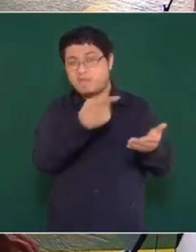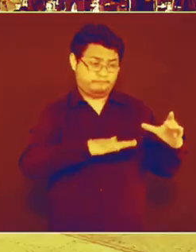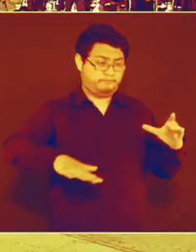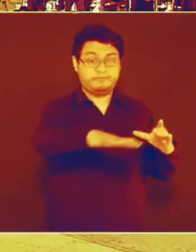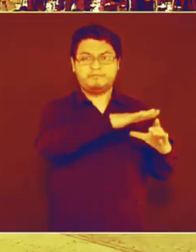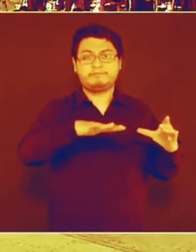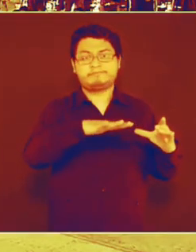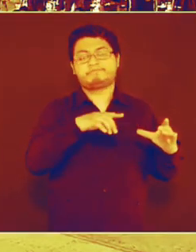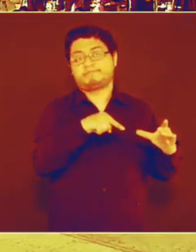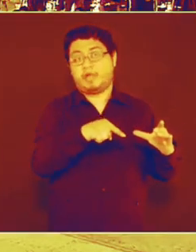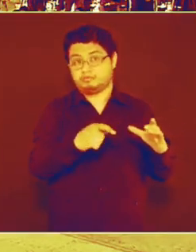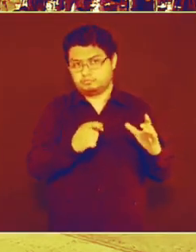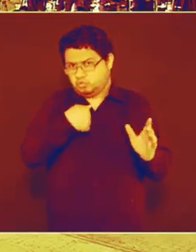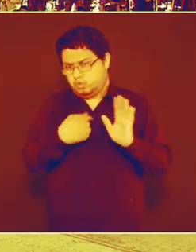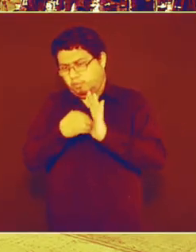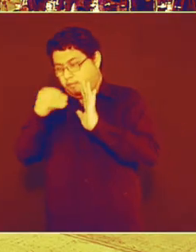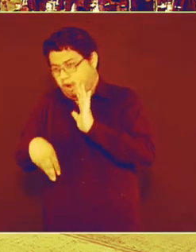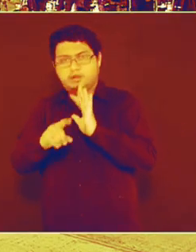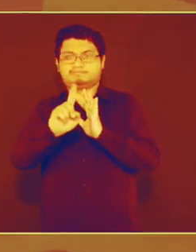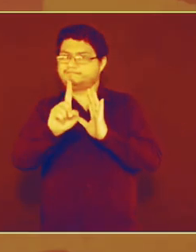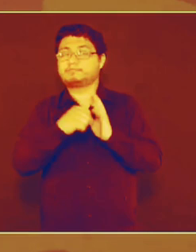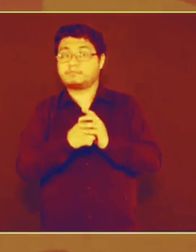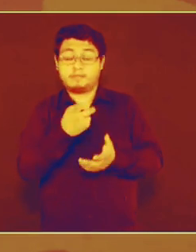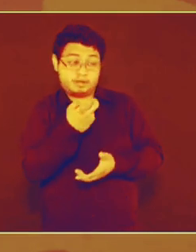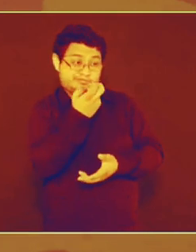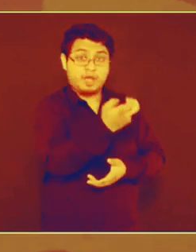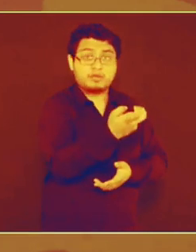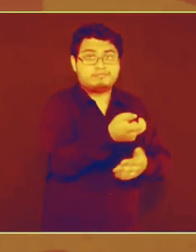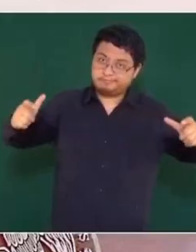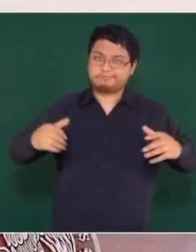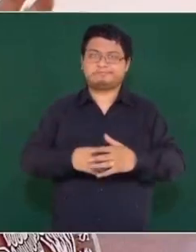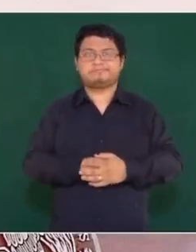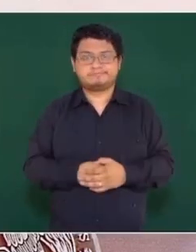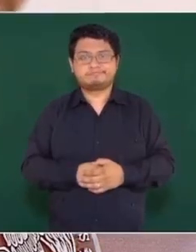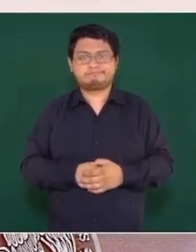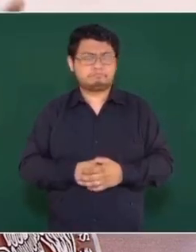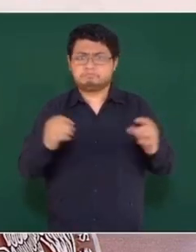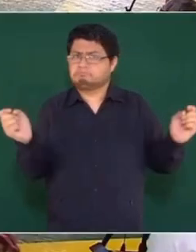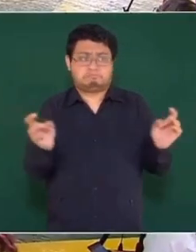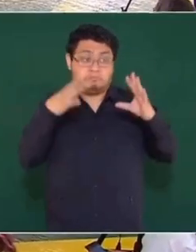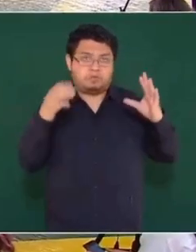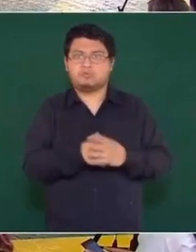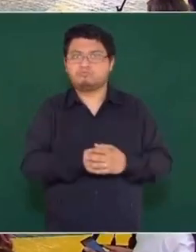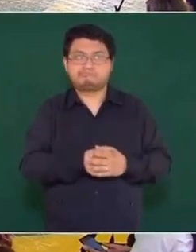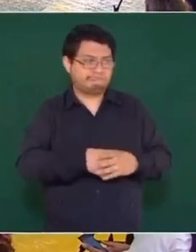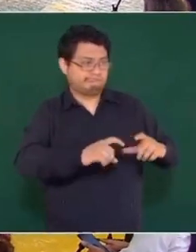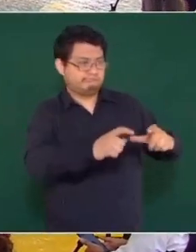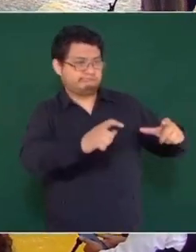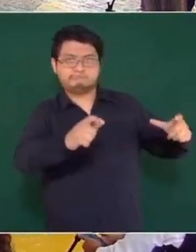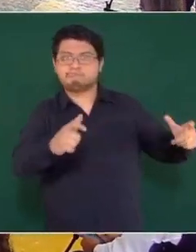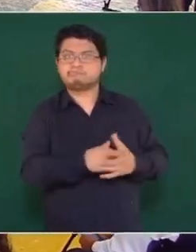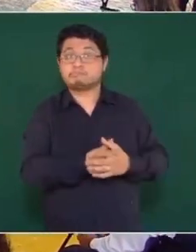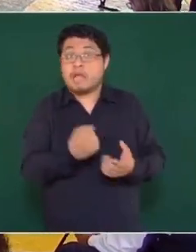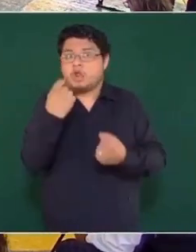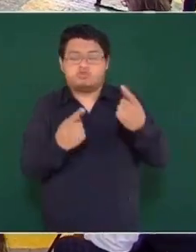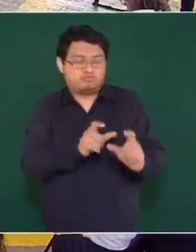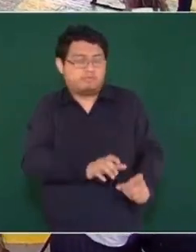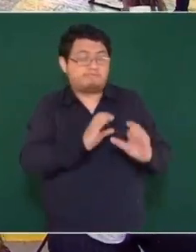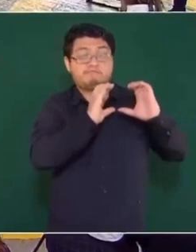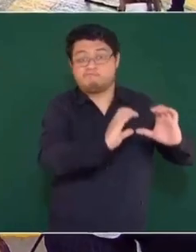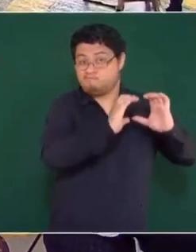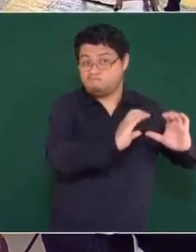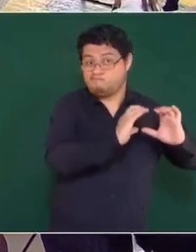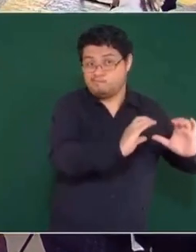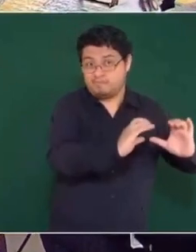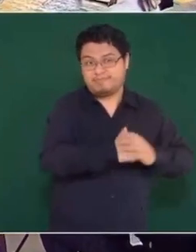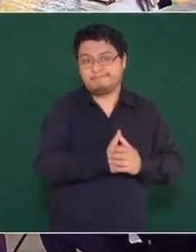ilícitas. No es para justificarnos, pero todos esos grupos se crearon en los gobiernos anteriores, surgieron. Incluso se les protegió, como